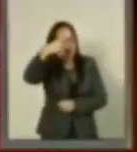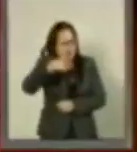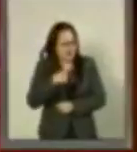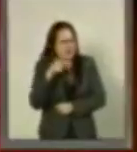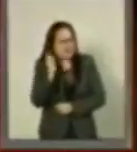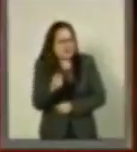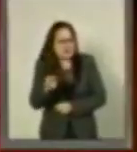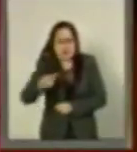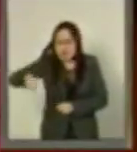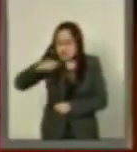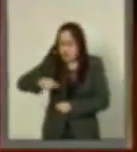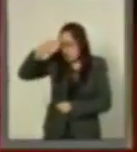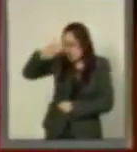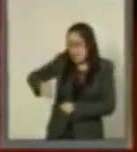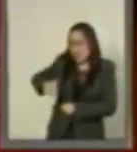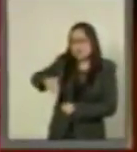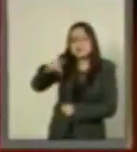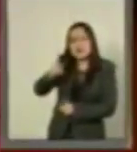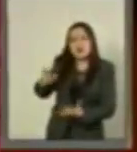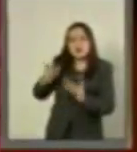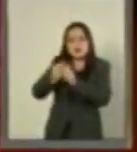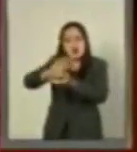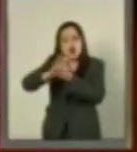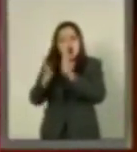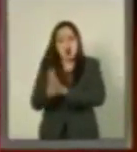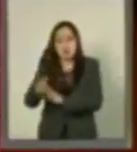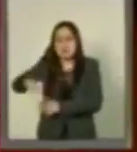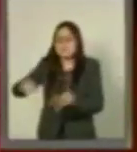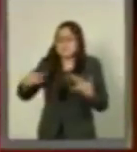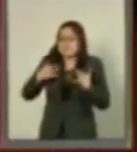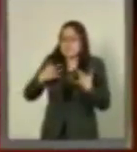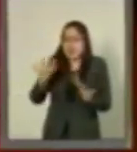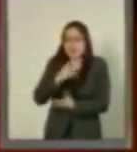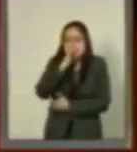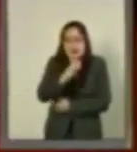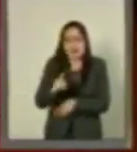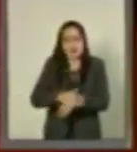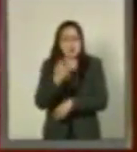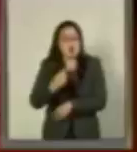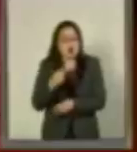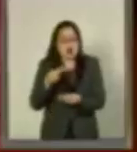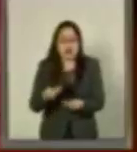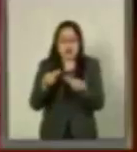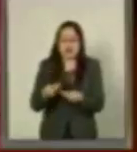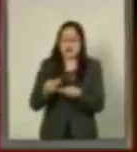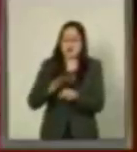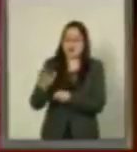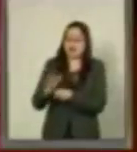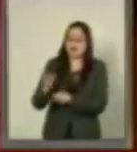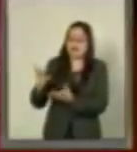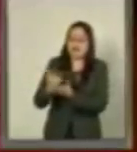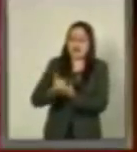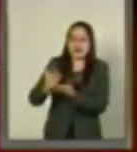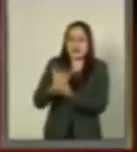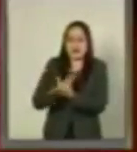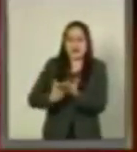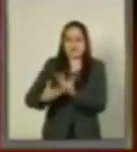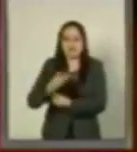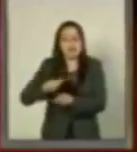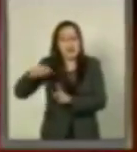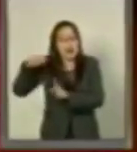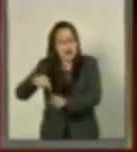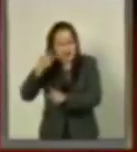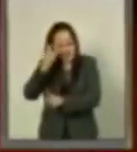saben, pero no lo hacen. ¿Por qué? Porque el negocio es muy bueno. Y la realidad es